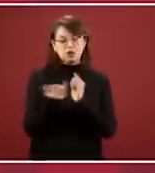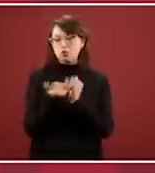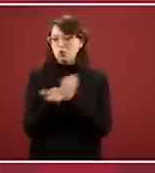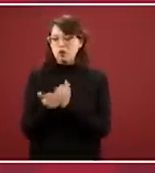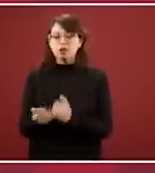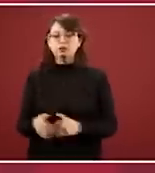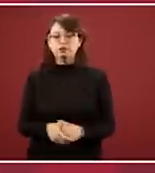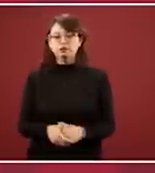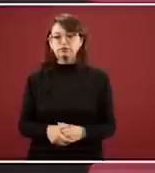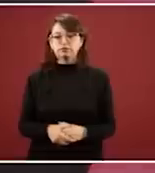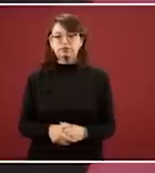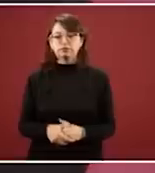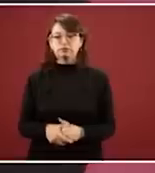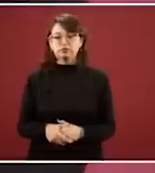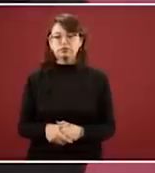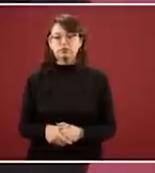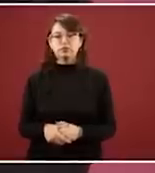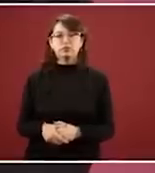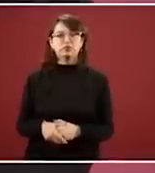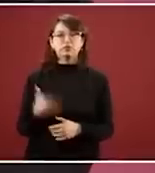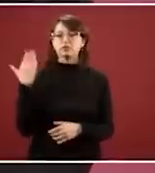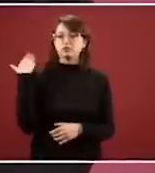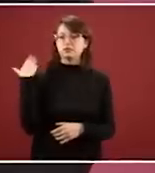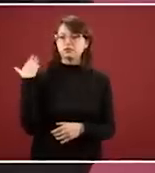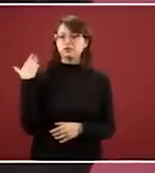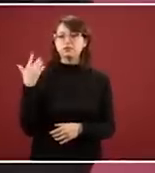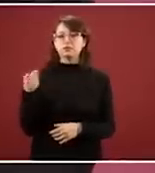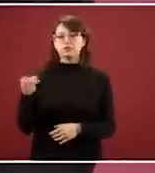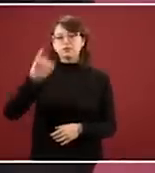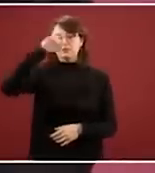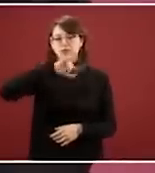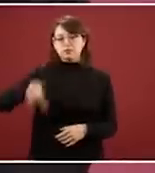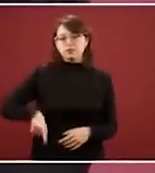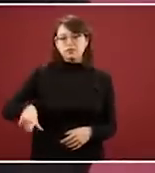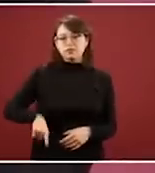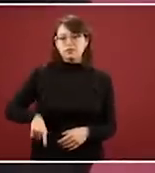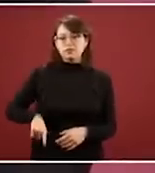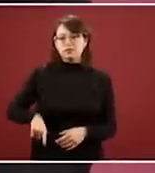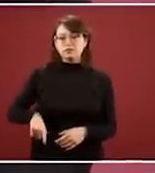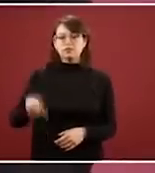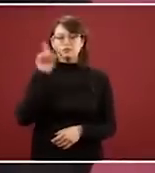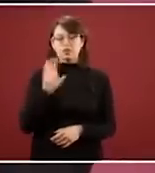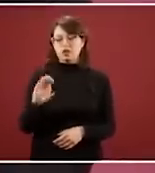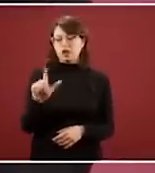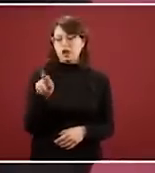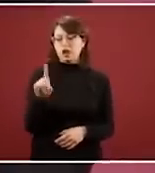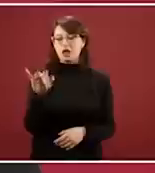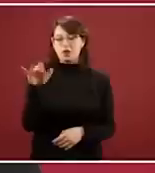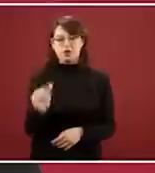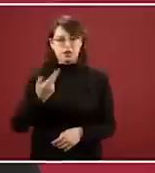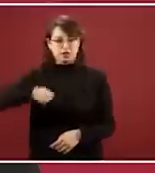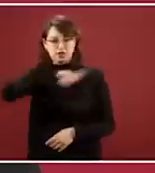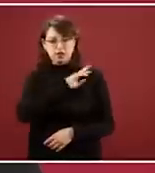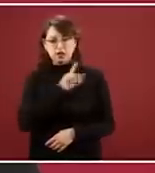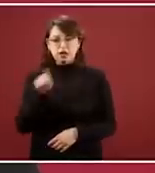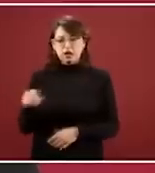Me platicó hace unos días la jefa de gobierno, Claudia Sheinbaum, que